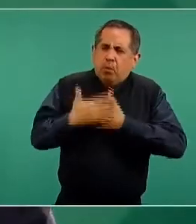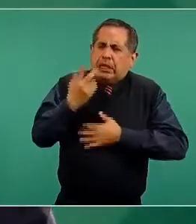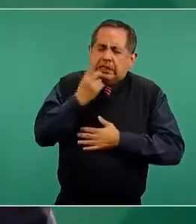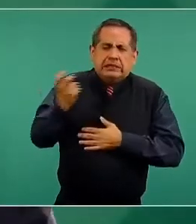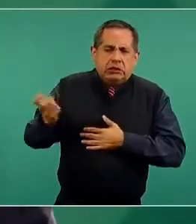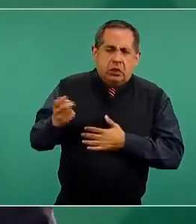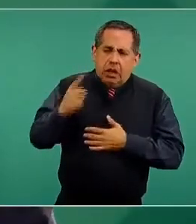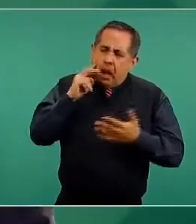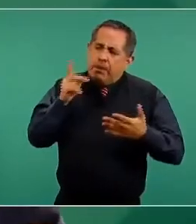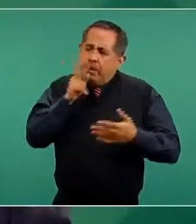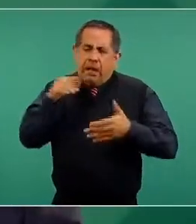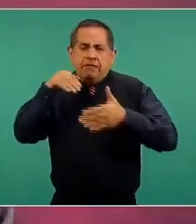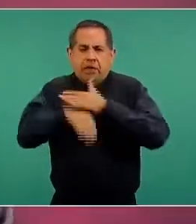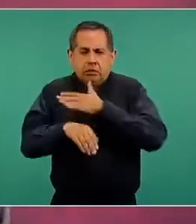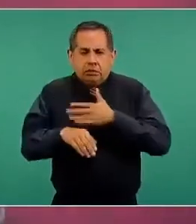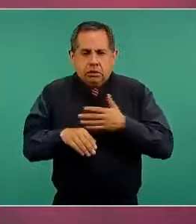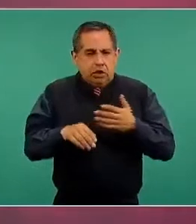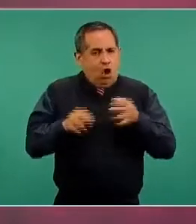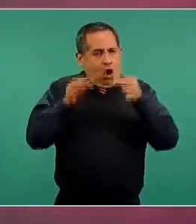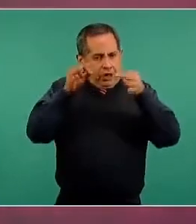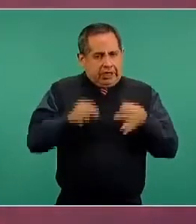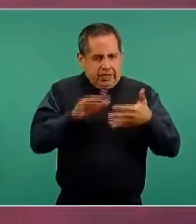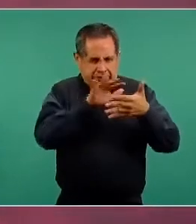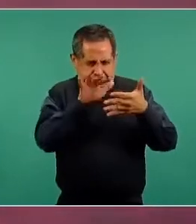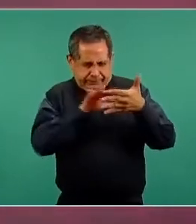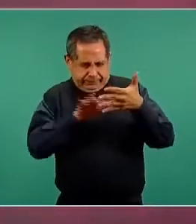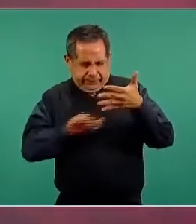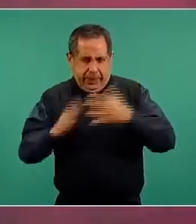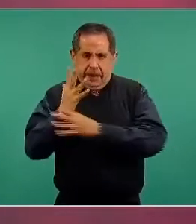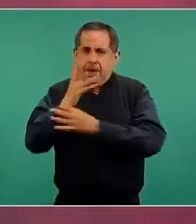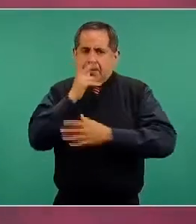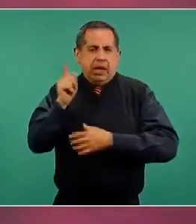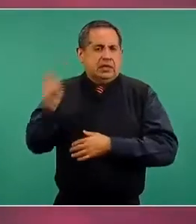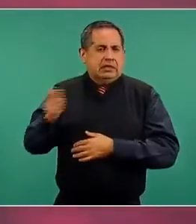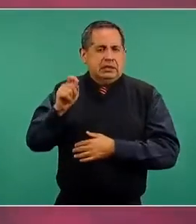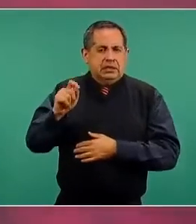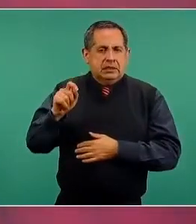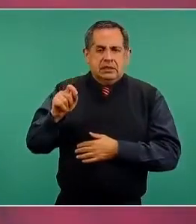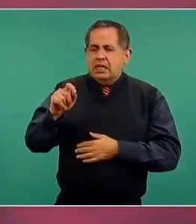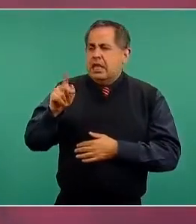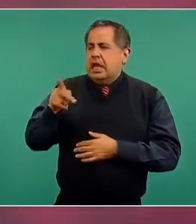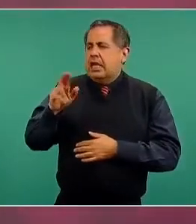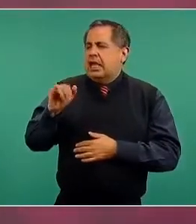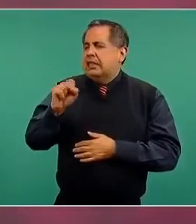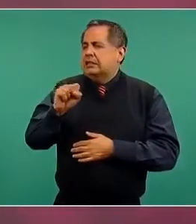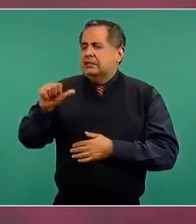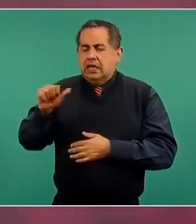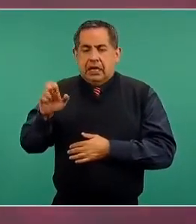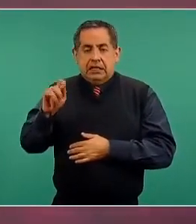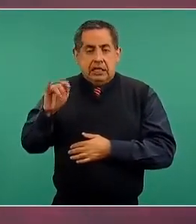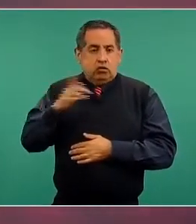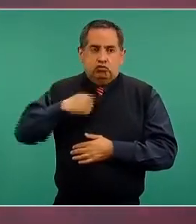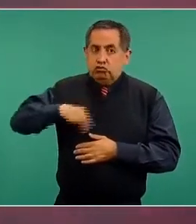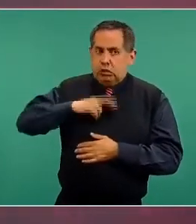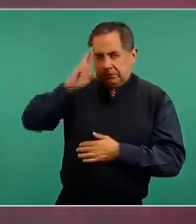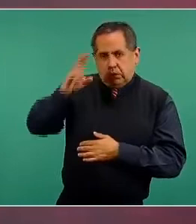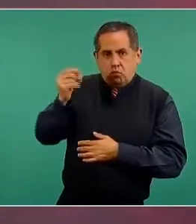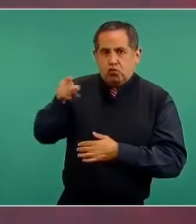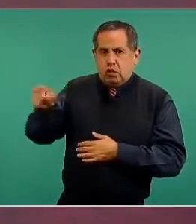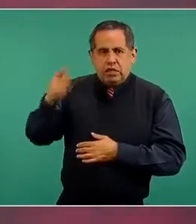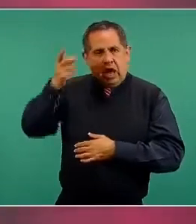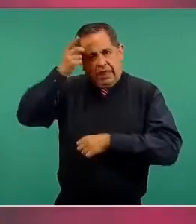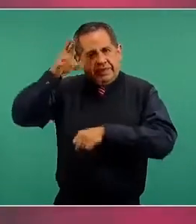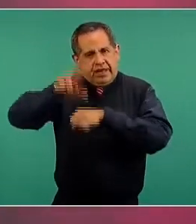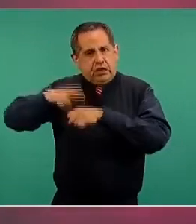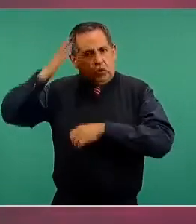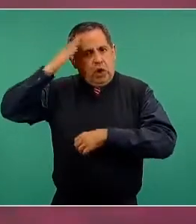término fracaso. Veamos el texto original, desde luego, de las palabras de la doctora Carissa Etienne, sí, a quien respetamos mucho como directora